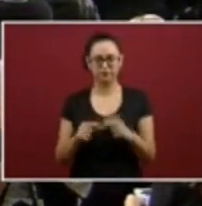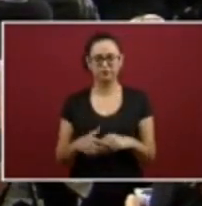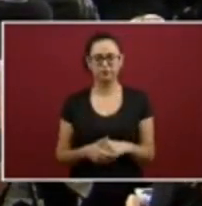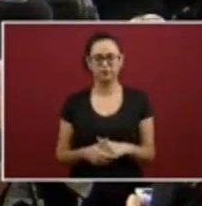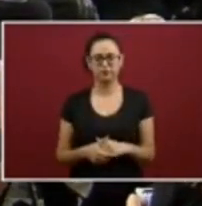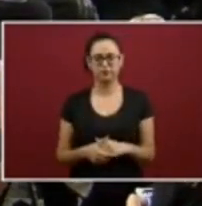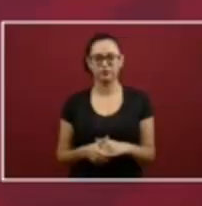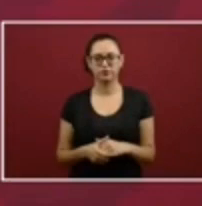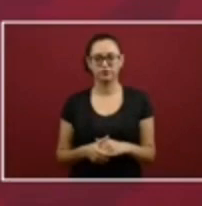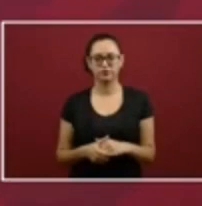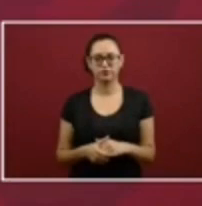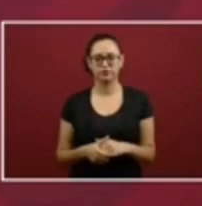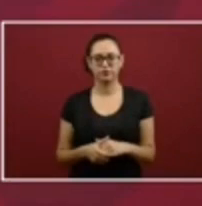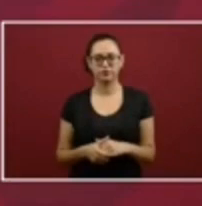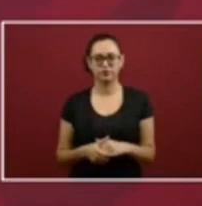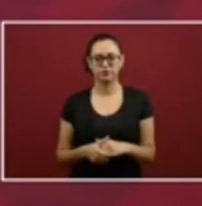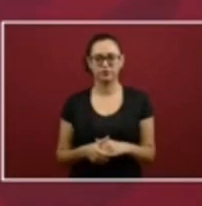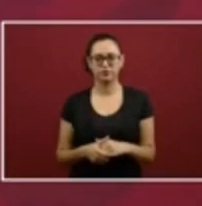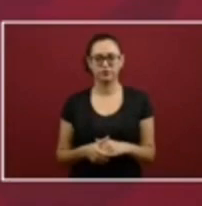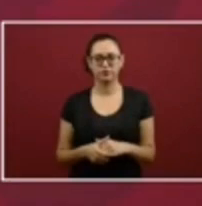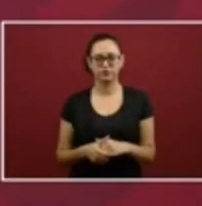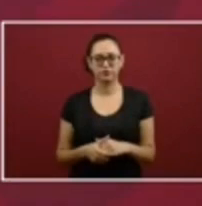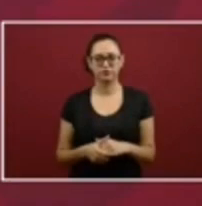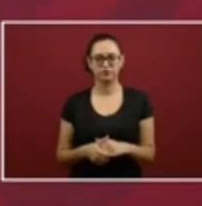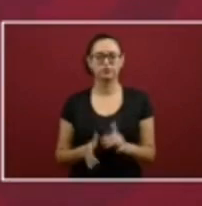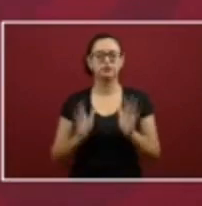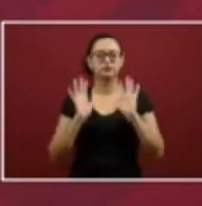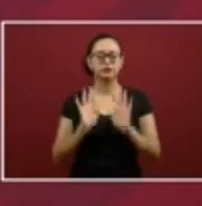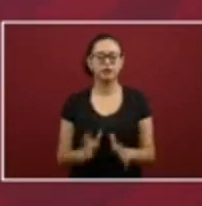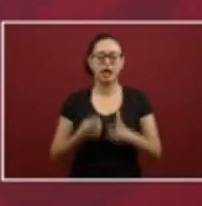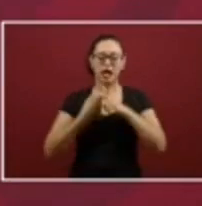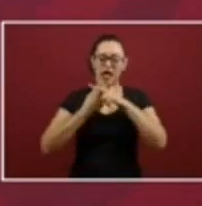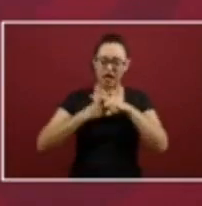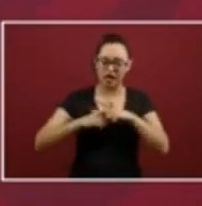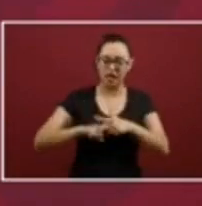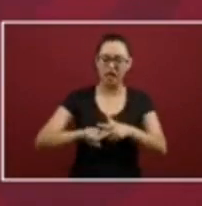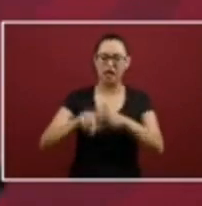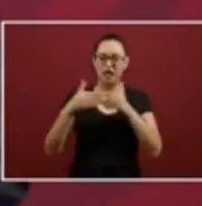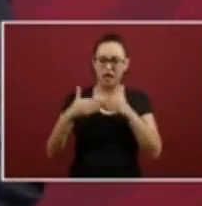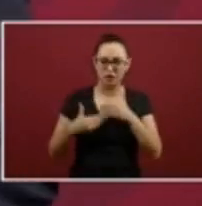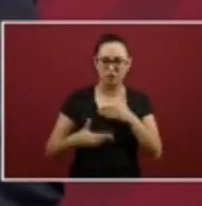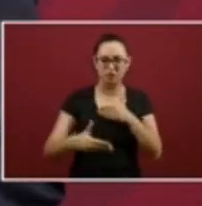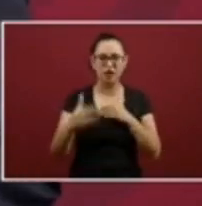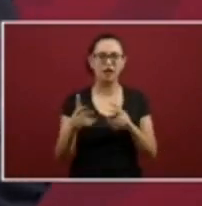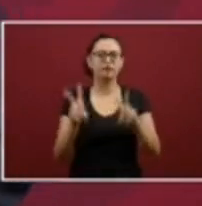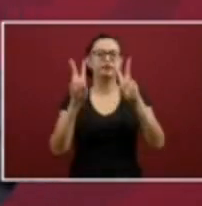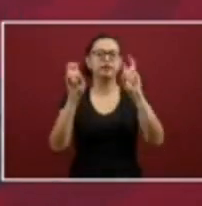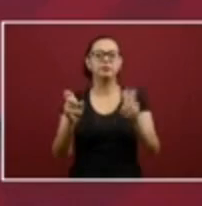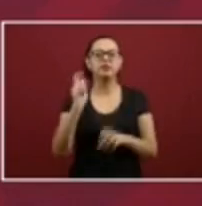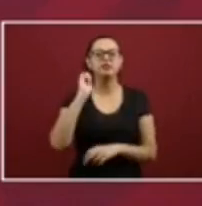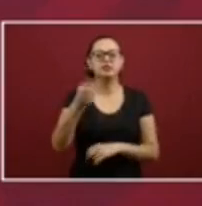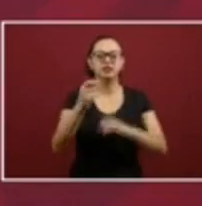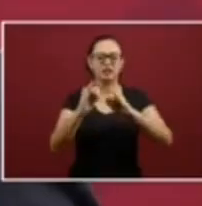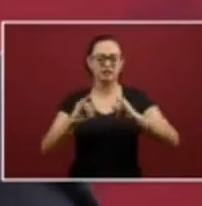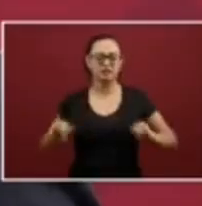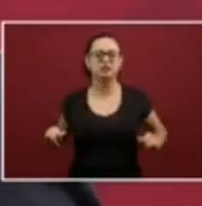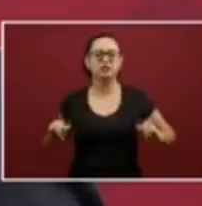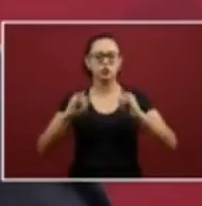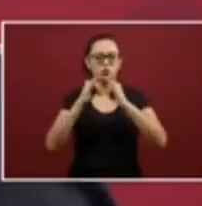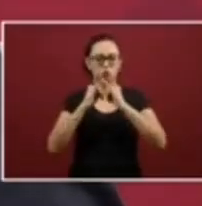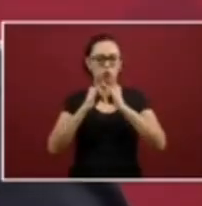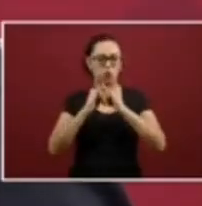está funcionando el instituto para devolverle al pueblo lo robado,